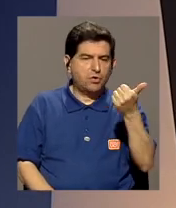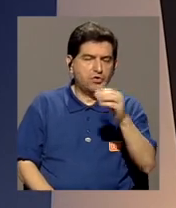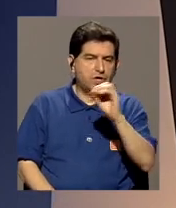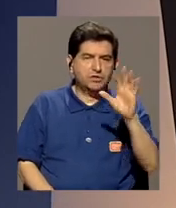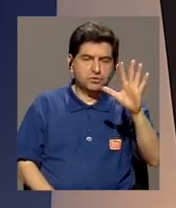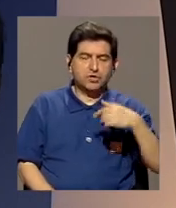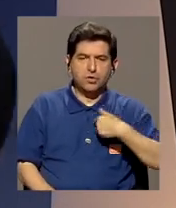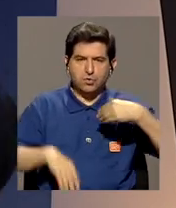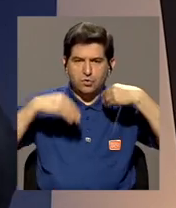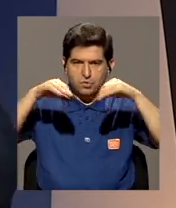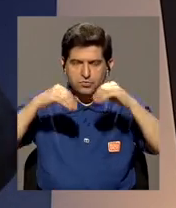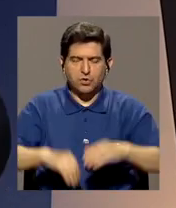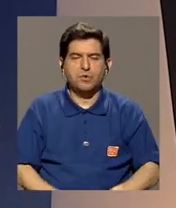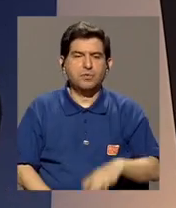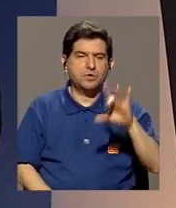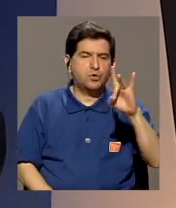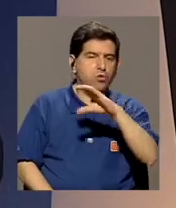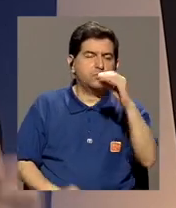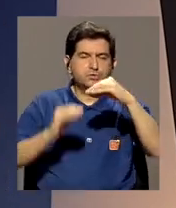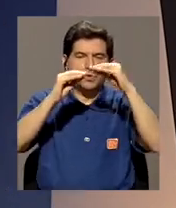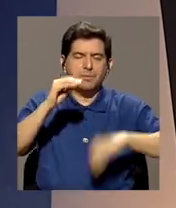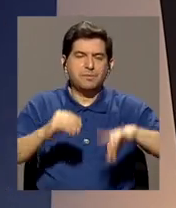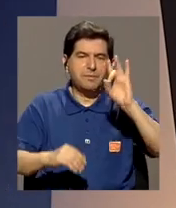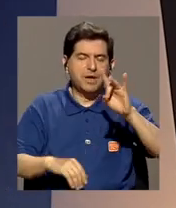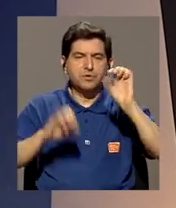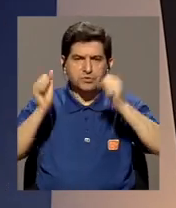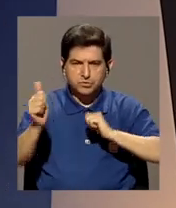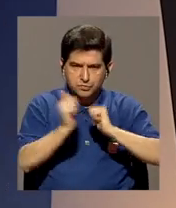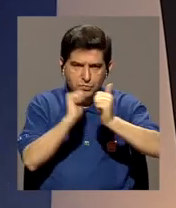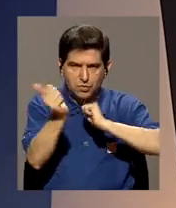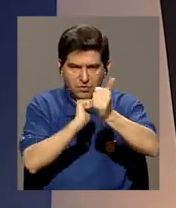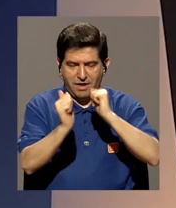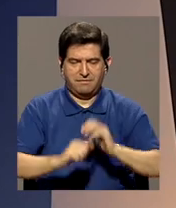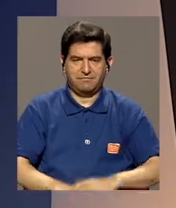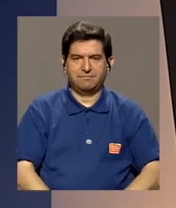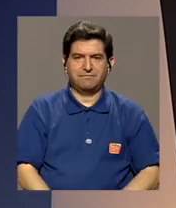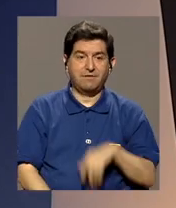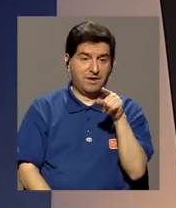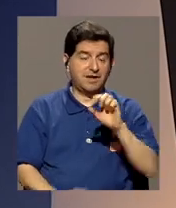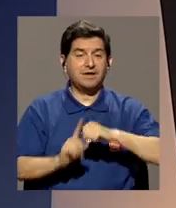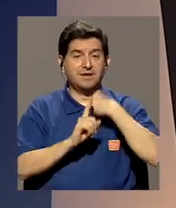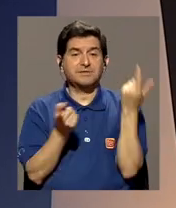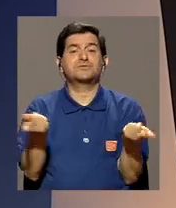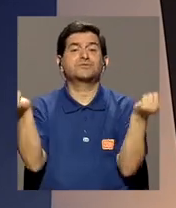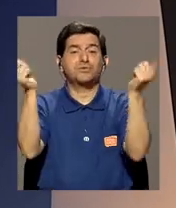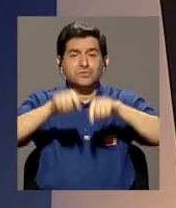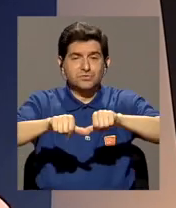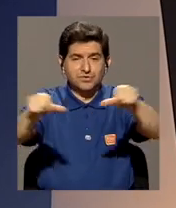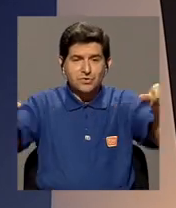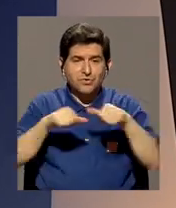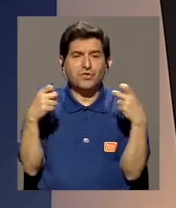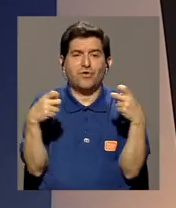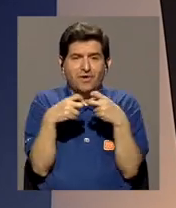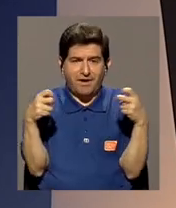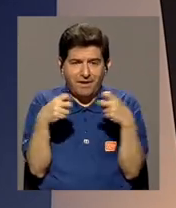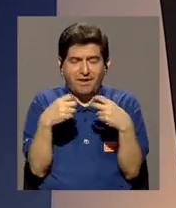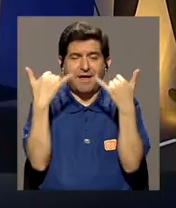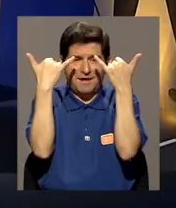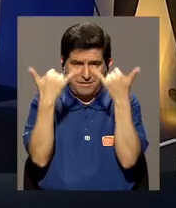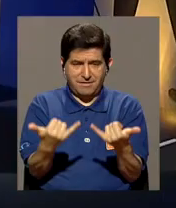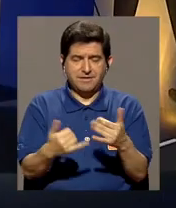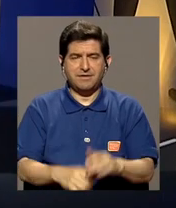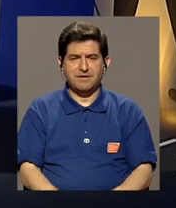oa 5 tengo que venderlas a 8 oa menos de 8 para poder competir y eso es lo que pasó en el sector eléctrico